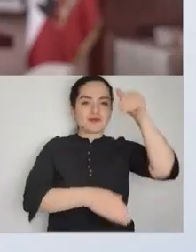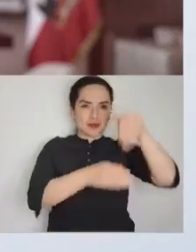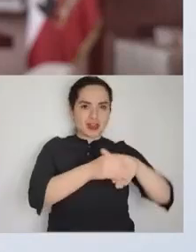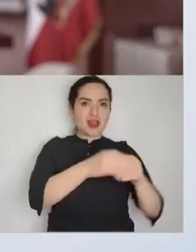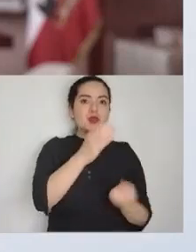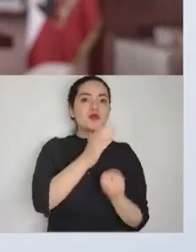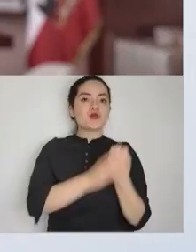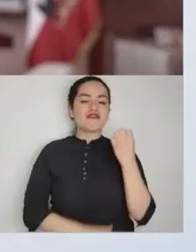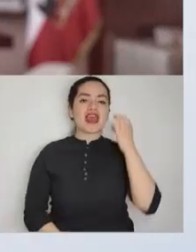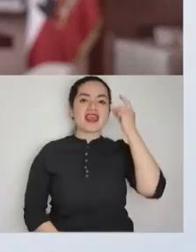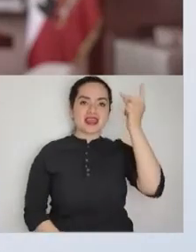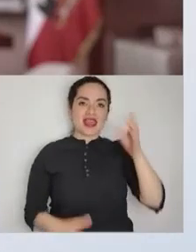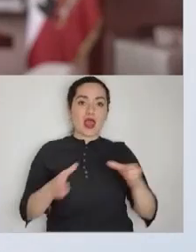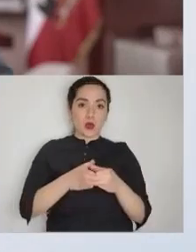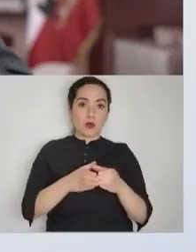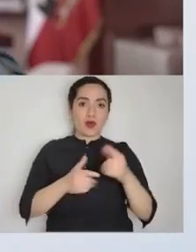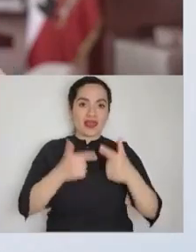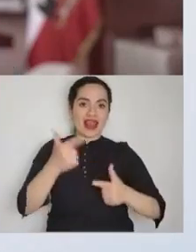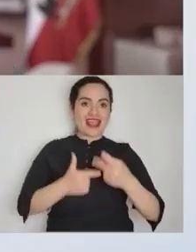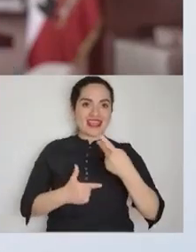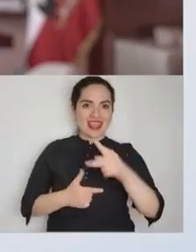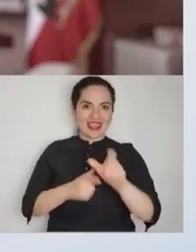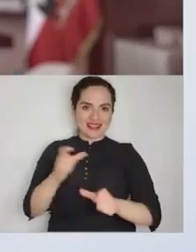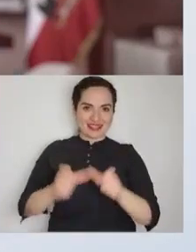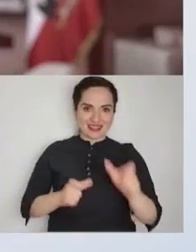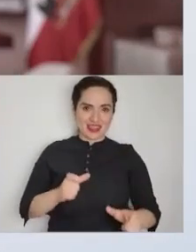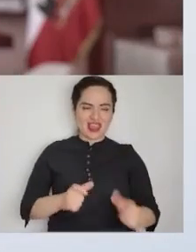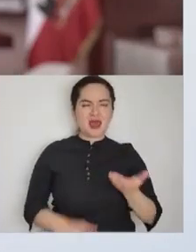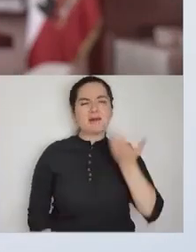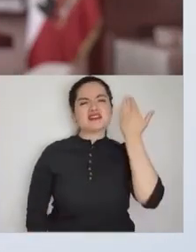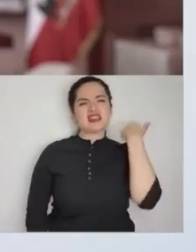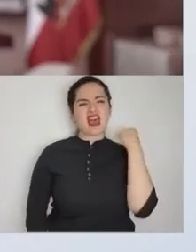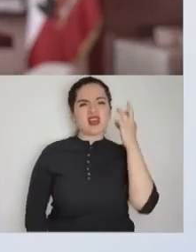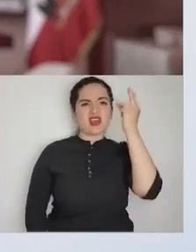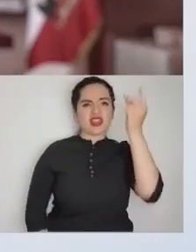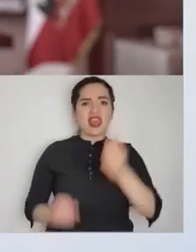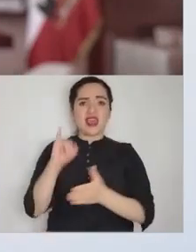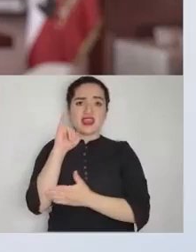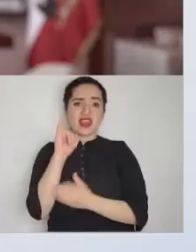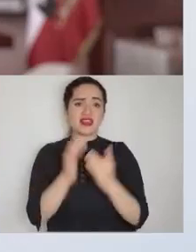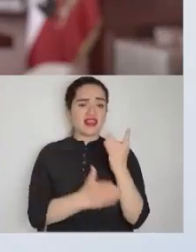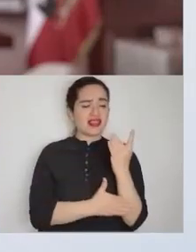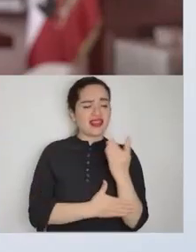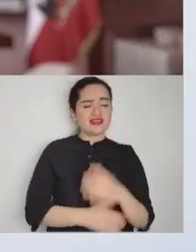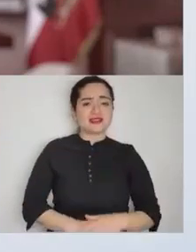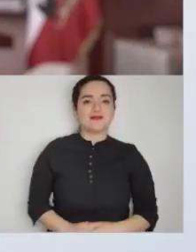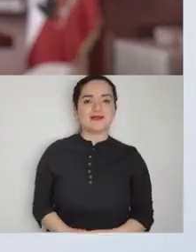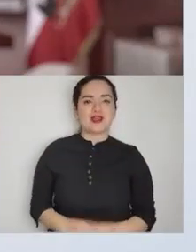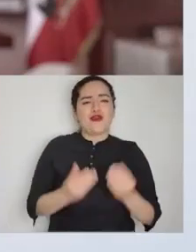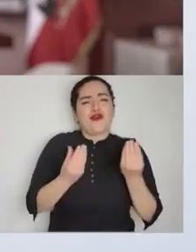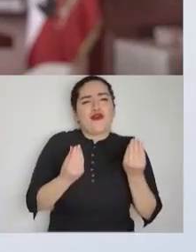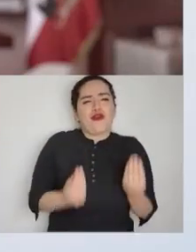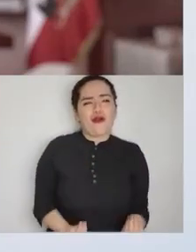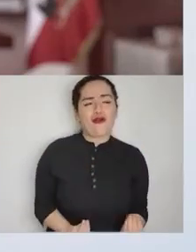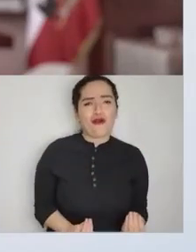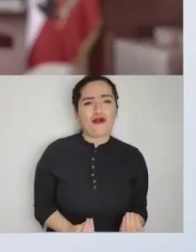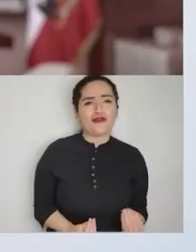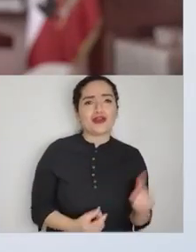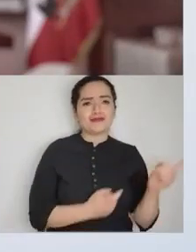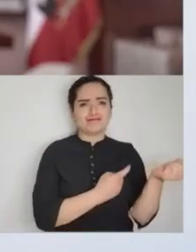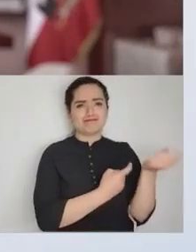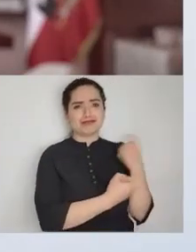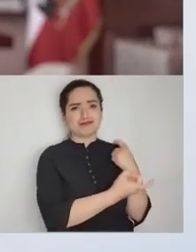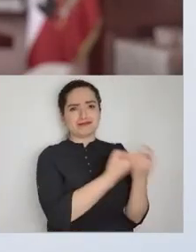ideas del Partido de la Gente y dejar en el pasado las ideas de izquierda y derecha. Obvio que me van a inventar cosas,